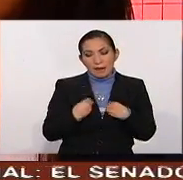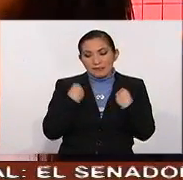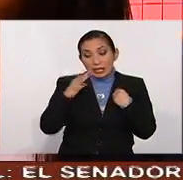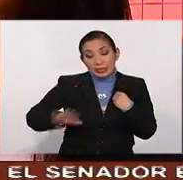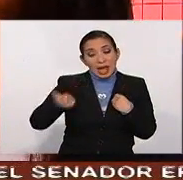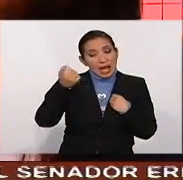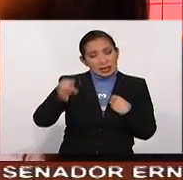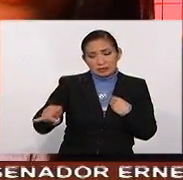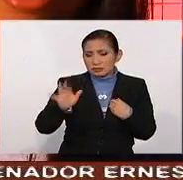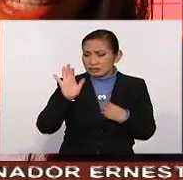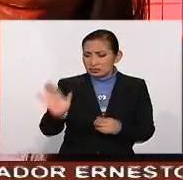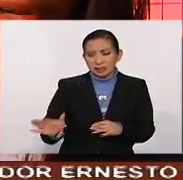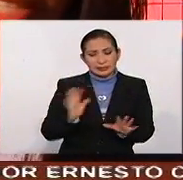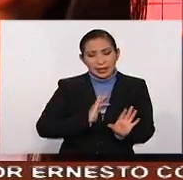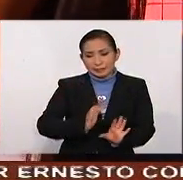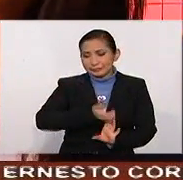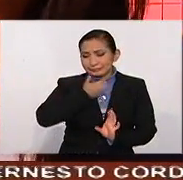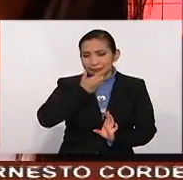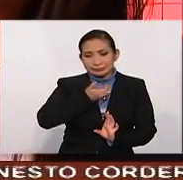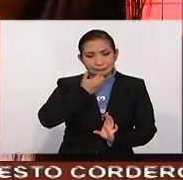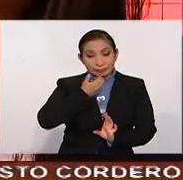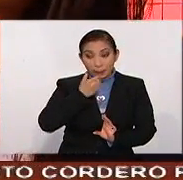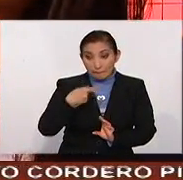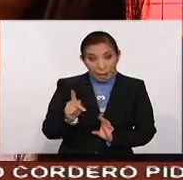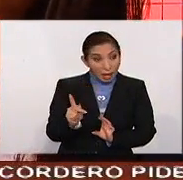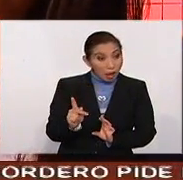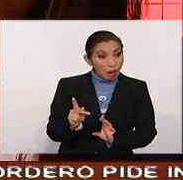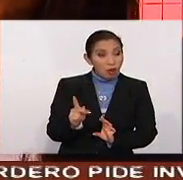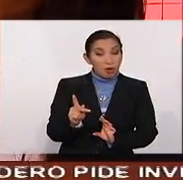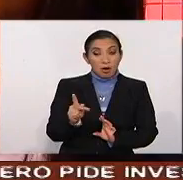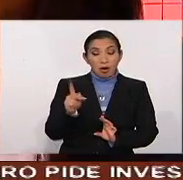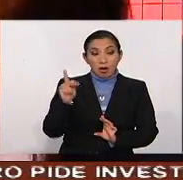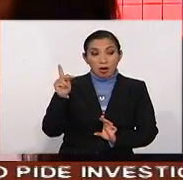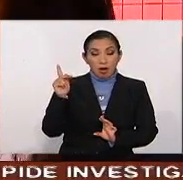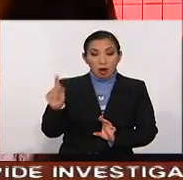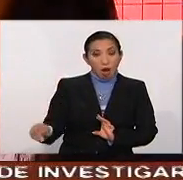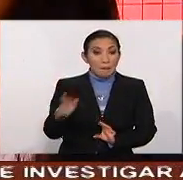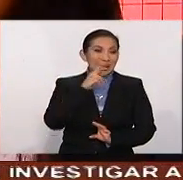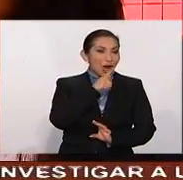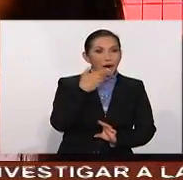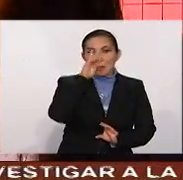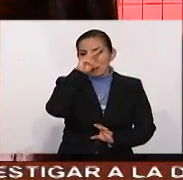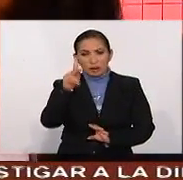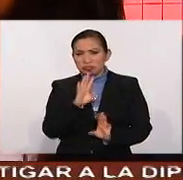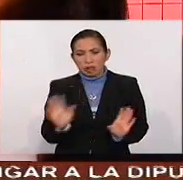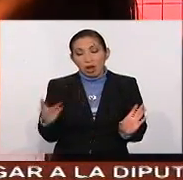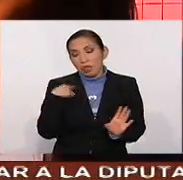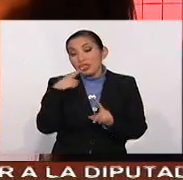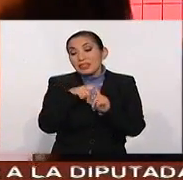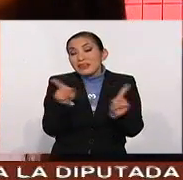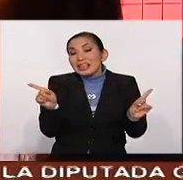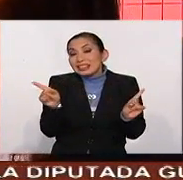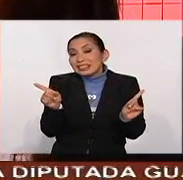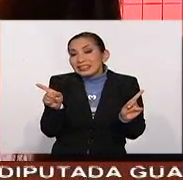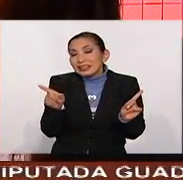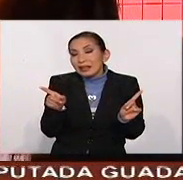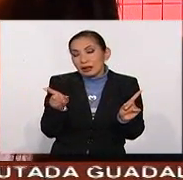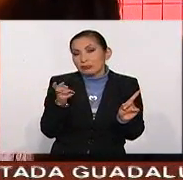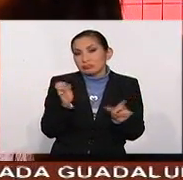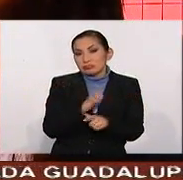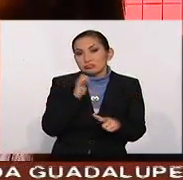vida en donde no quiere decir precisamente que sea peor o mejor, sino va a ser diferente, ¿no?